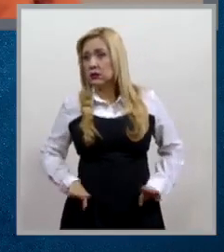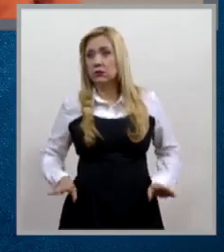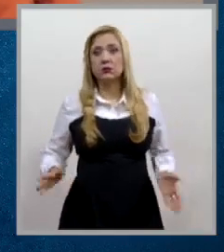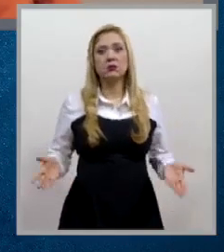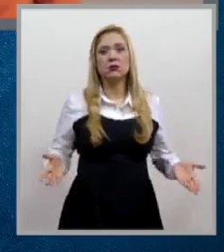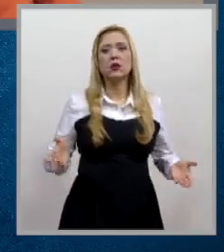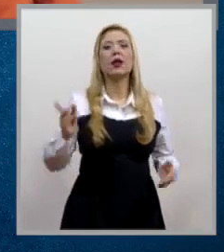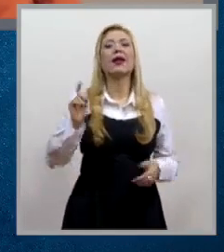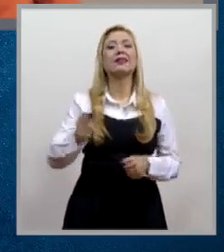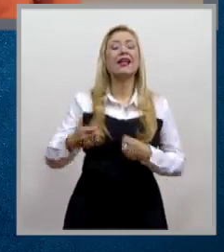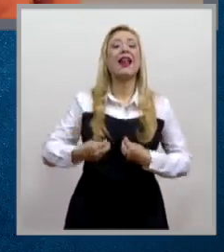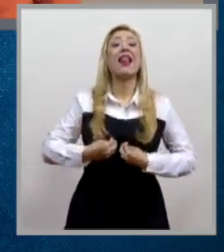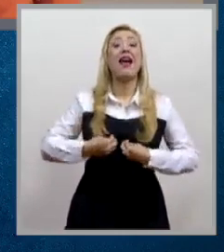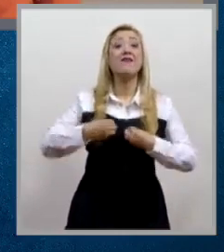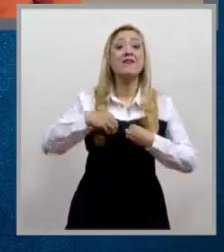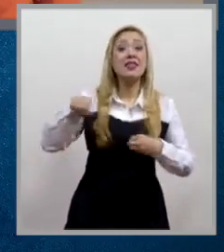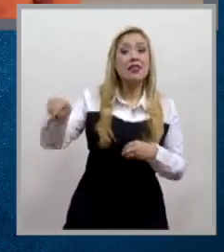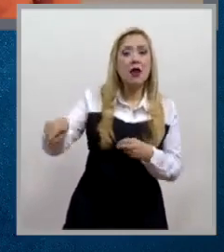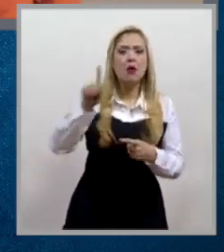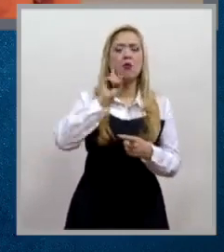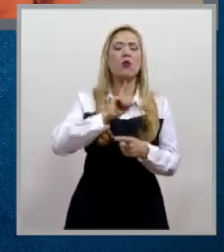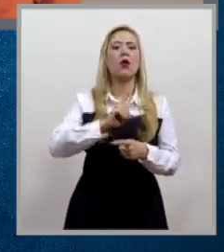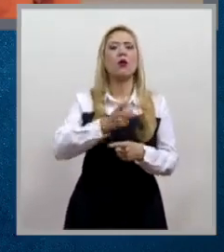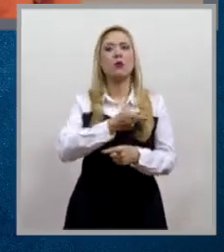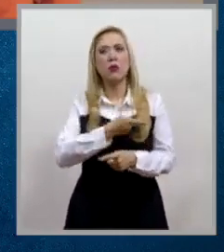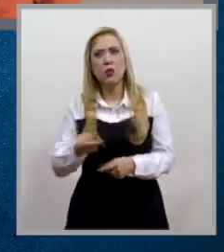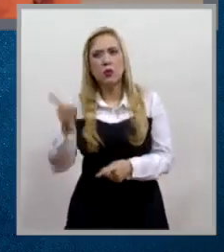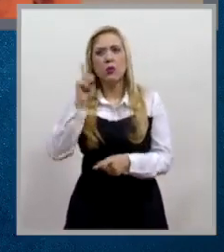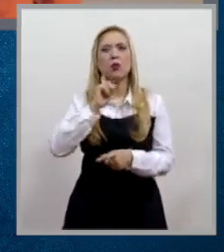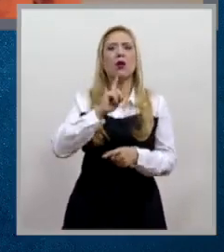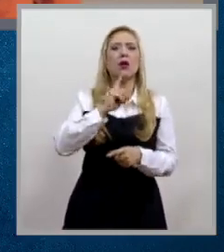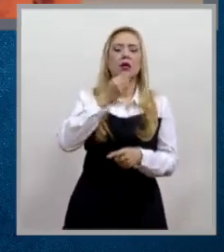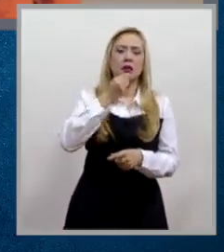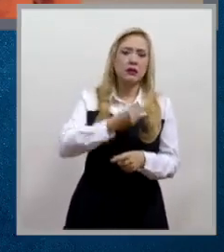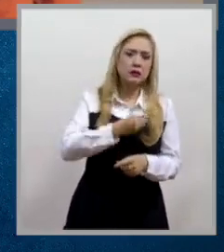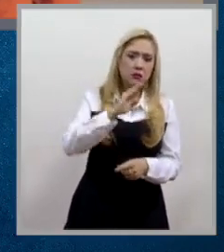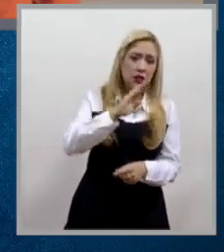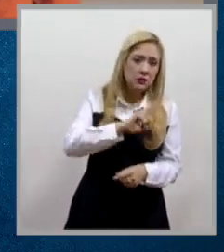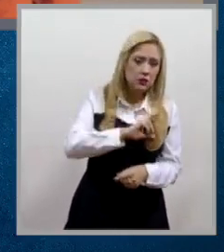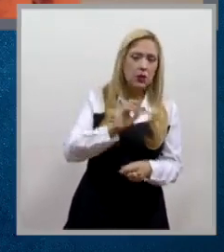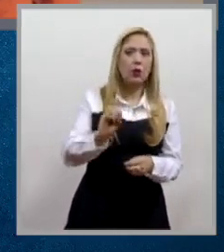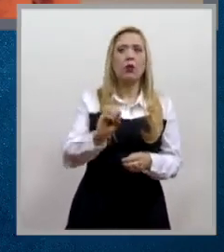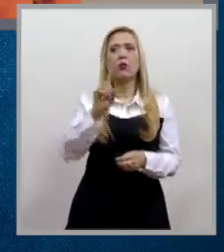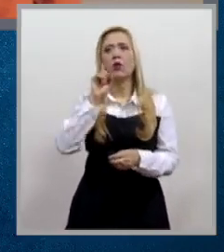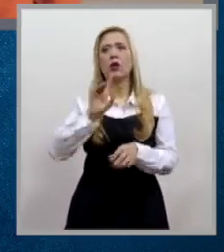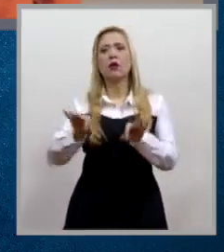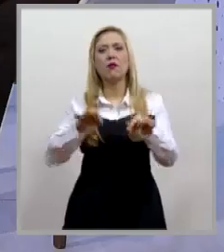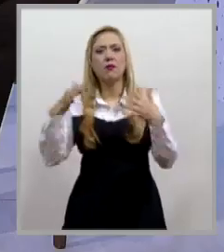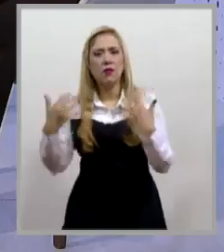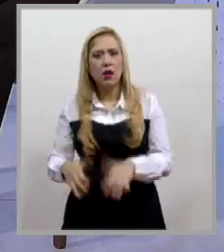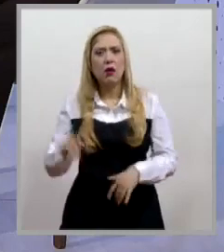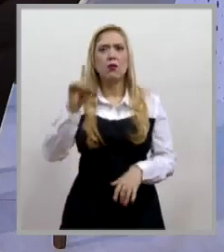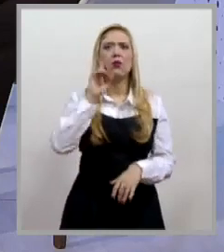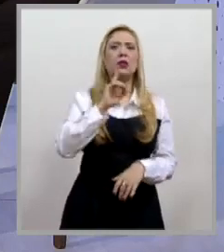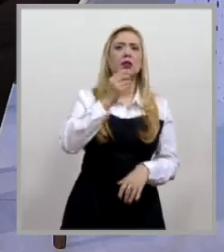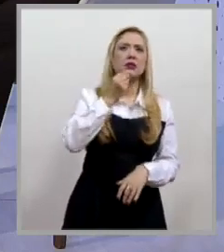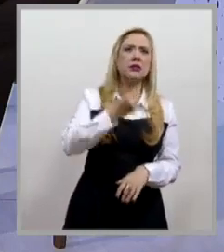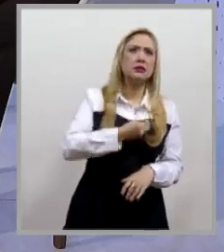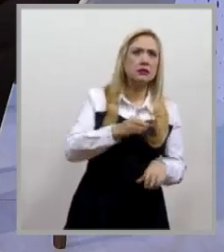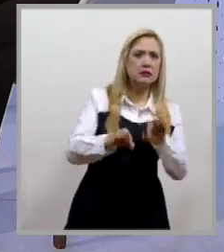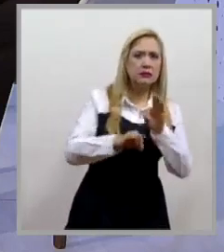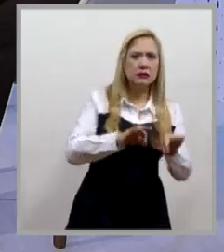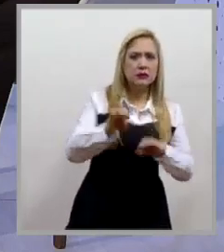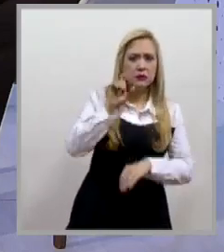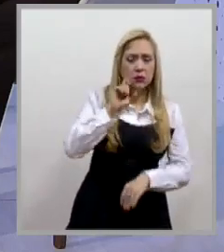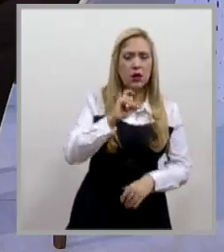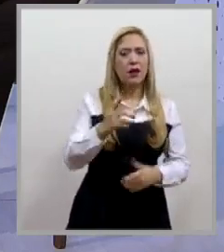Entonces creo que es fundamental decirlo claramente en múltiples ocasiones. De acuerdo. Ana,